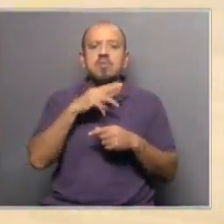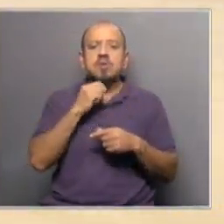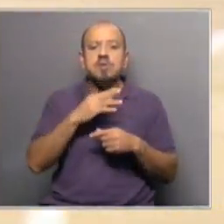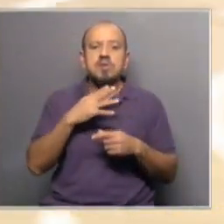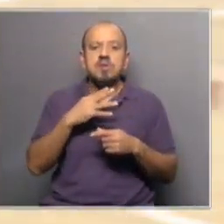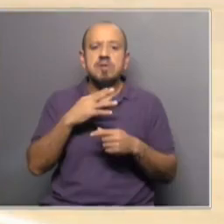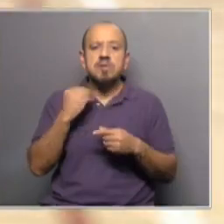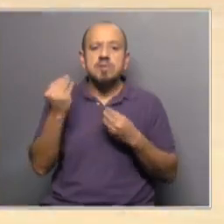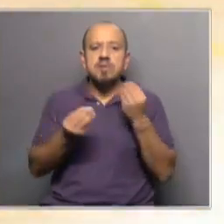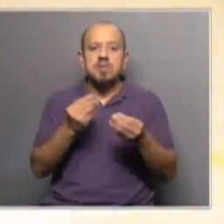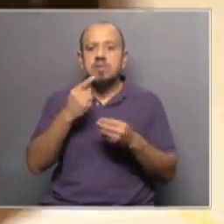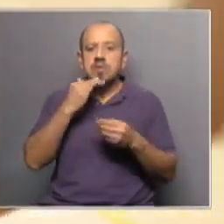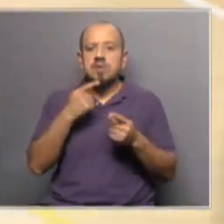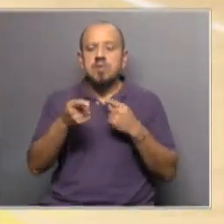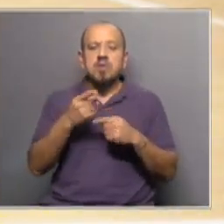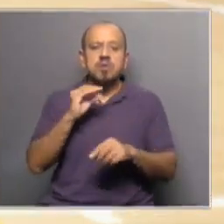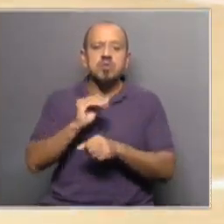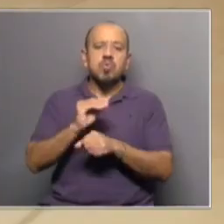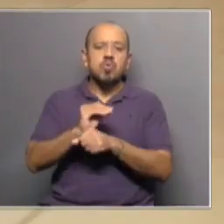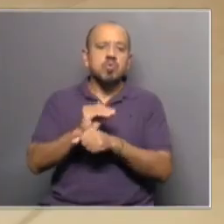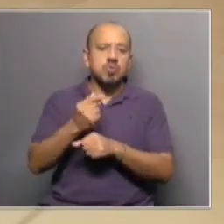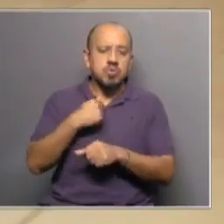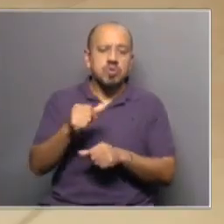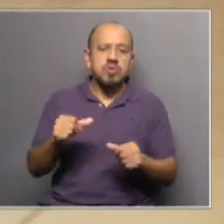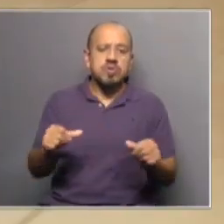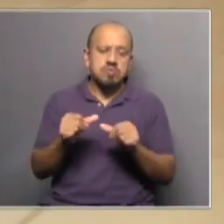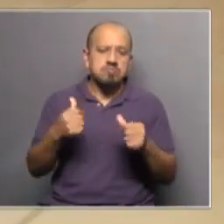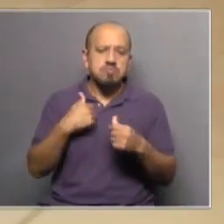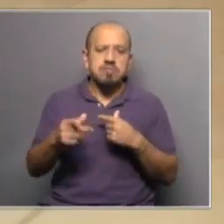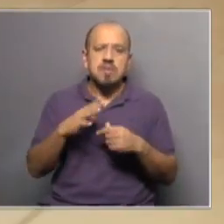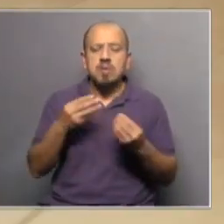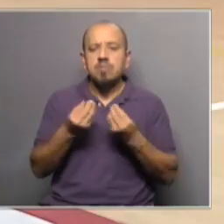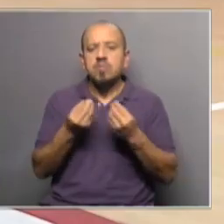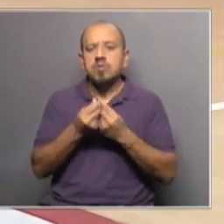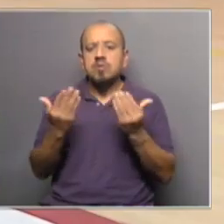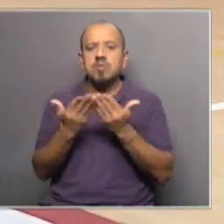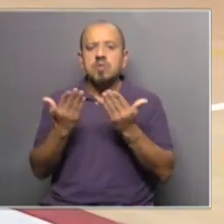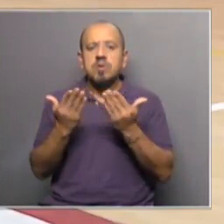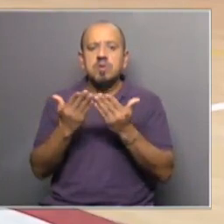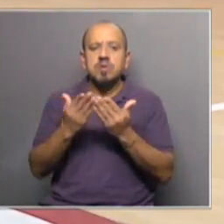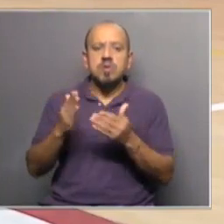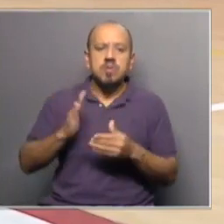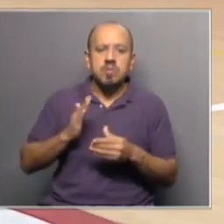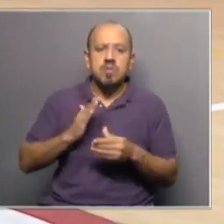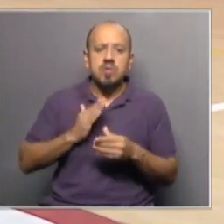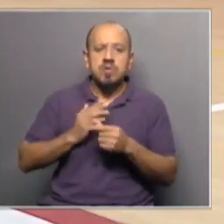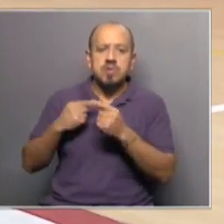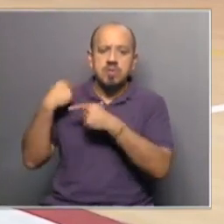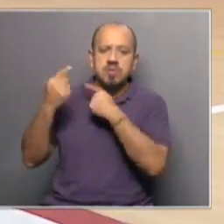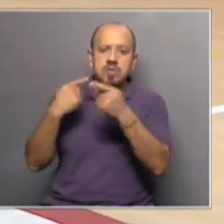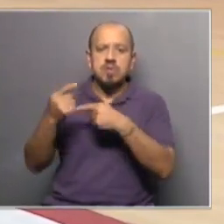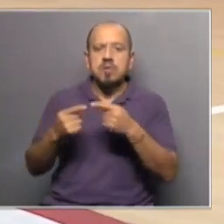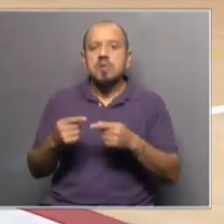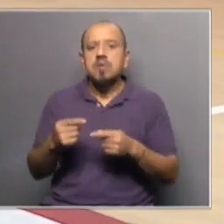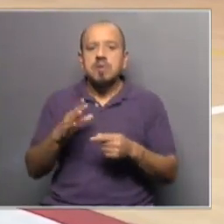arrimando. Y también, por ejemplo, en el curso que yo hice, hay muchas estudiantes mujeres en mi generación y en las que vienen